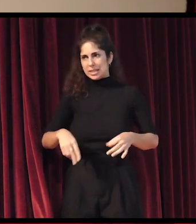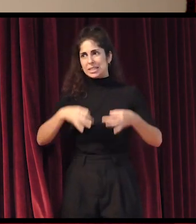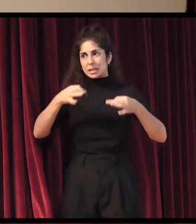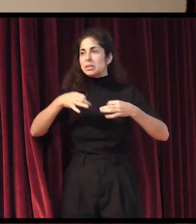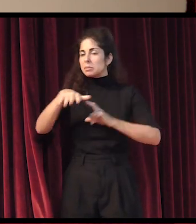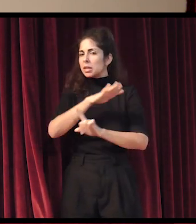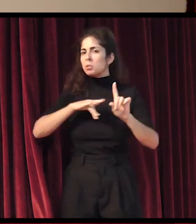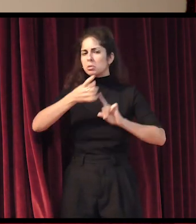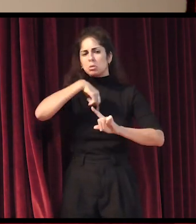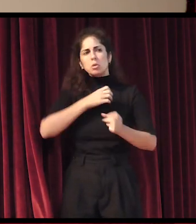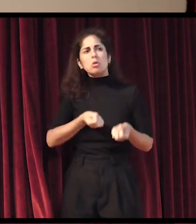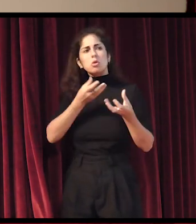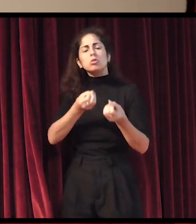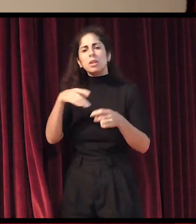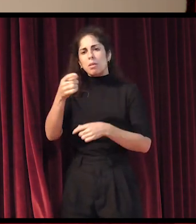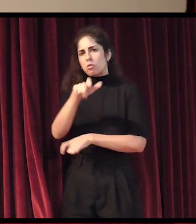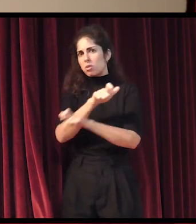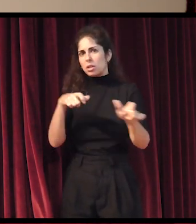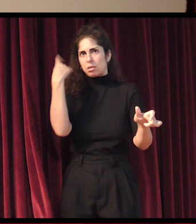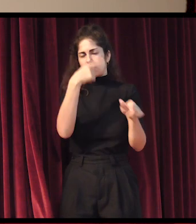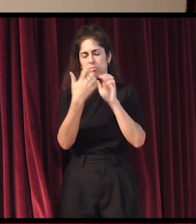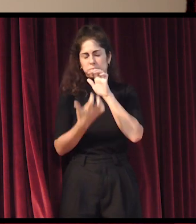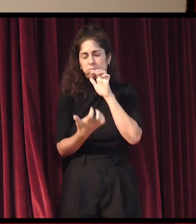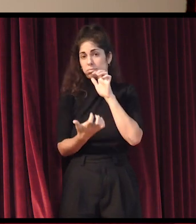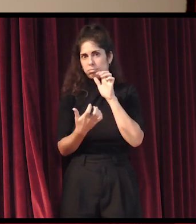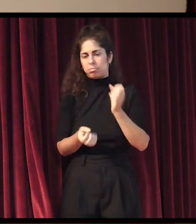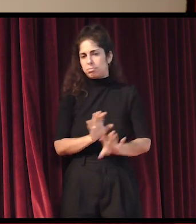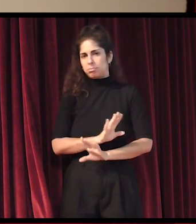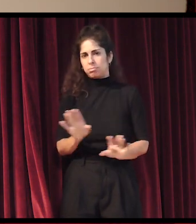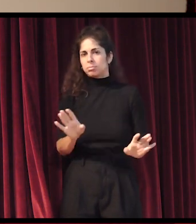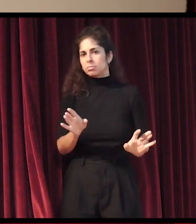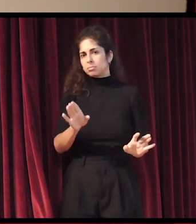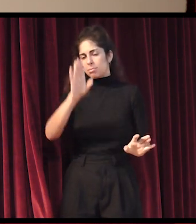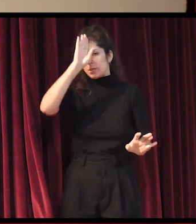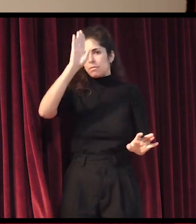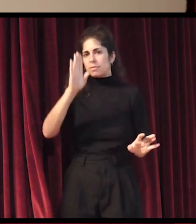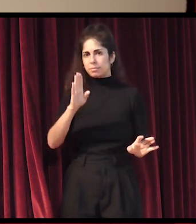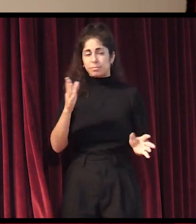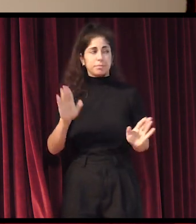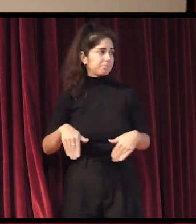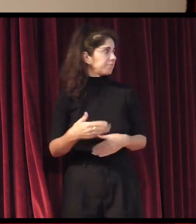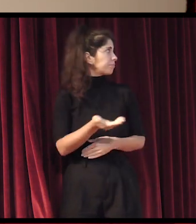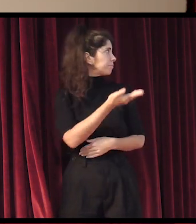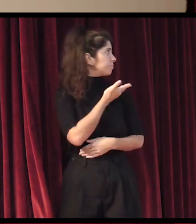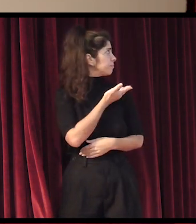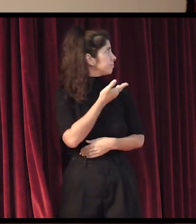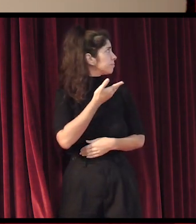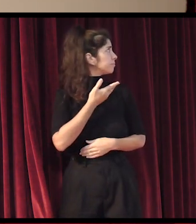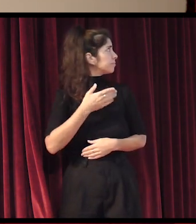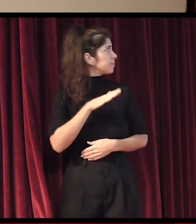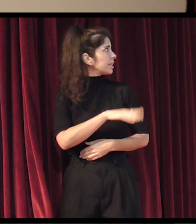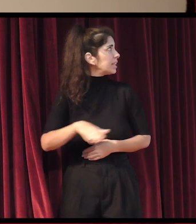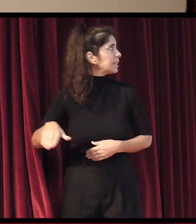han sido constantes, ¿no? Sí, los niños y niñas están privados del juego, esto genera frustración, falta de igualdad de